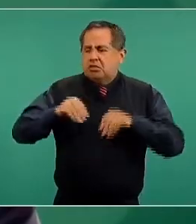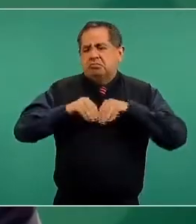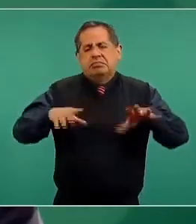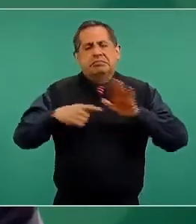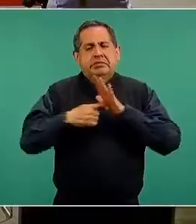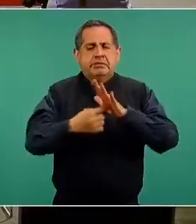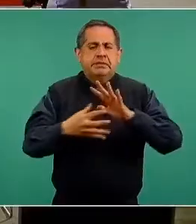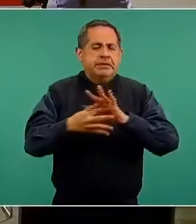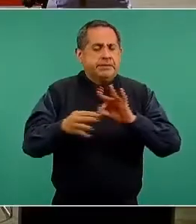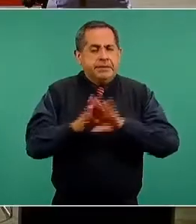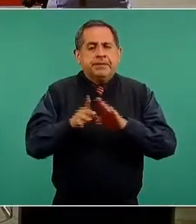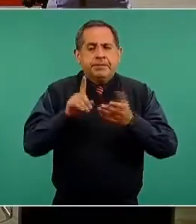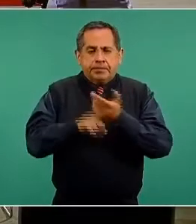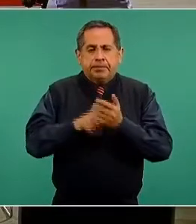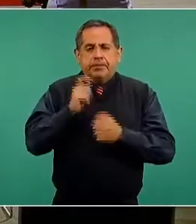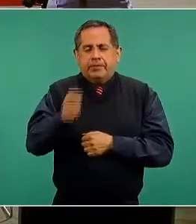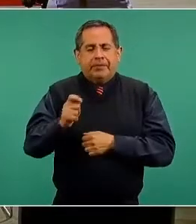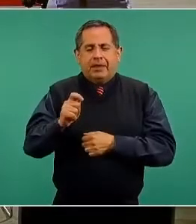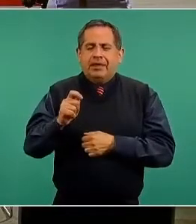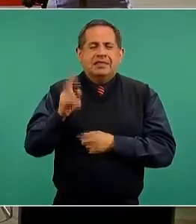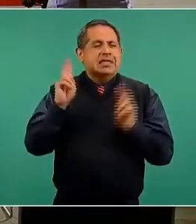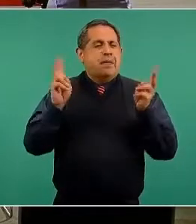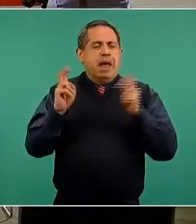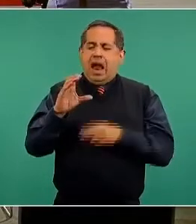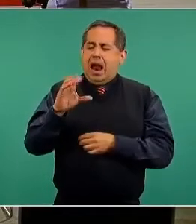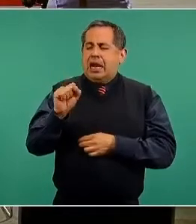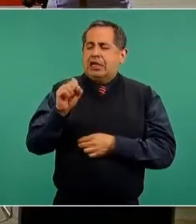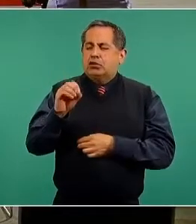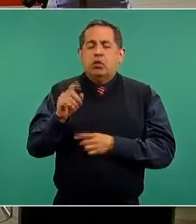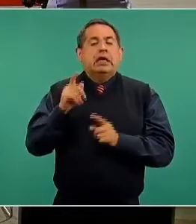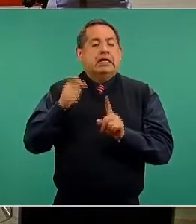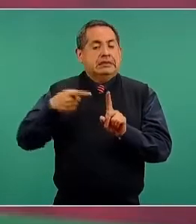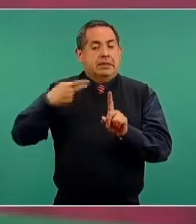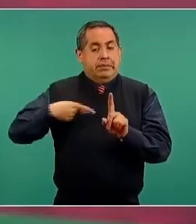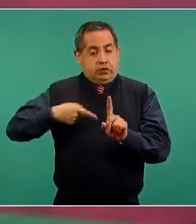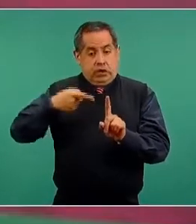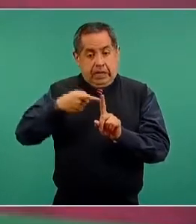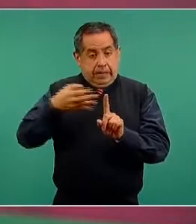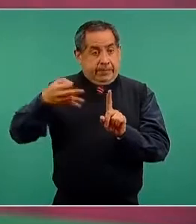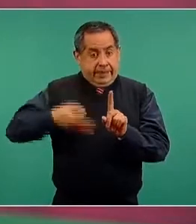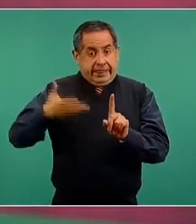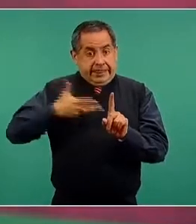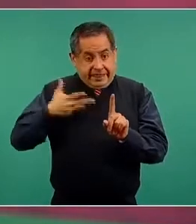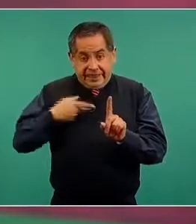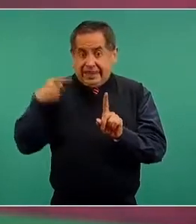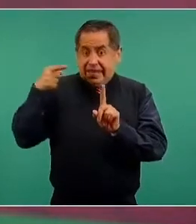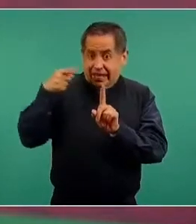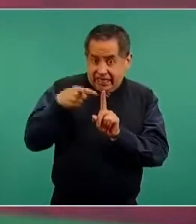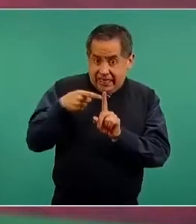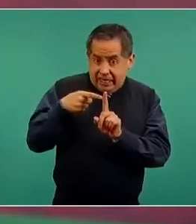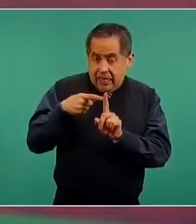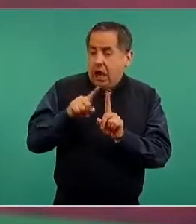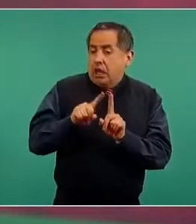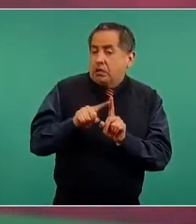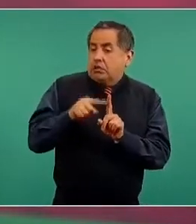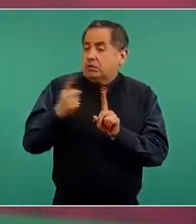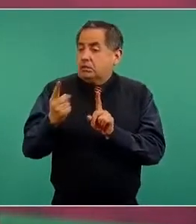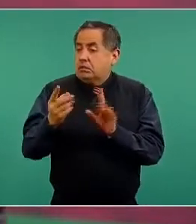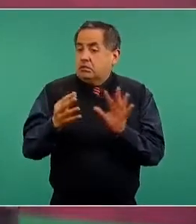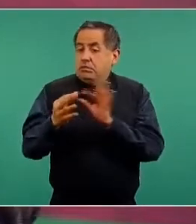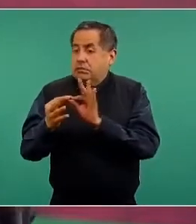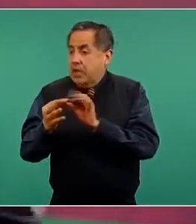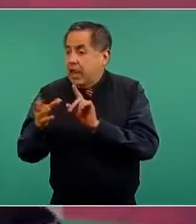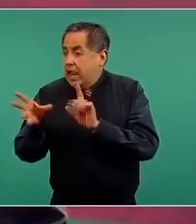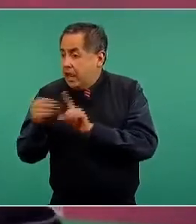incorporamos las definiciones de caso que incluyen el caso confirmado por asociación epidemiológica. Esto